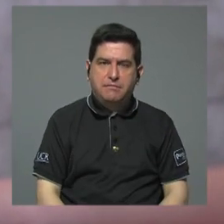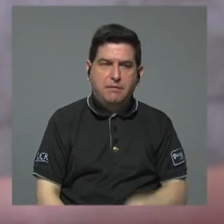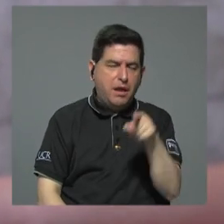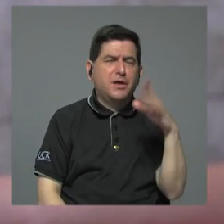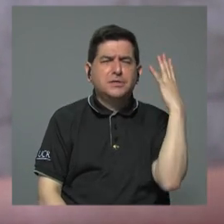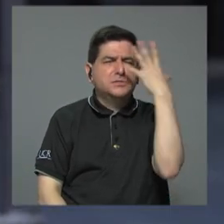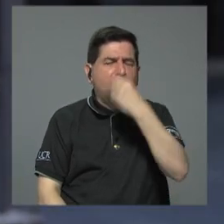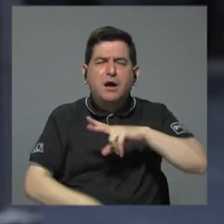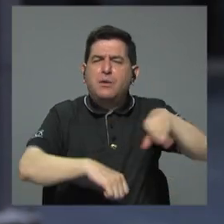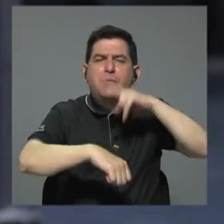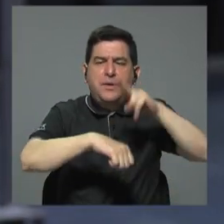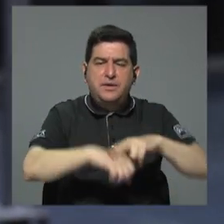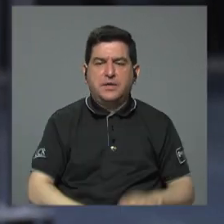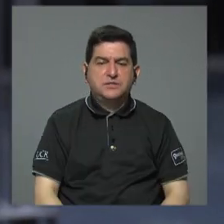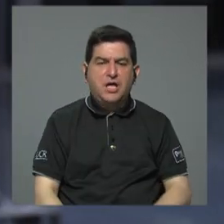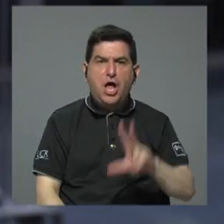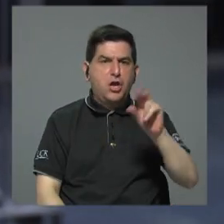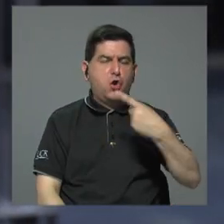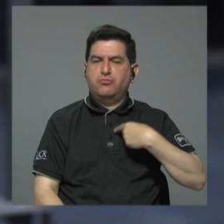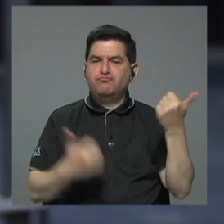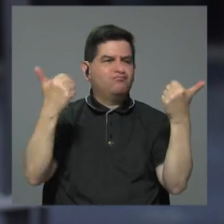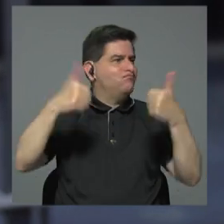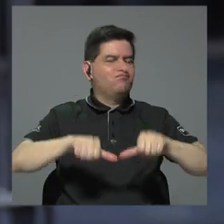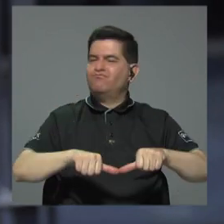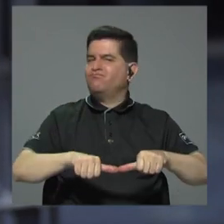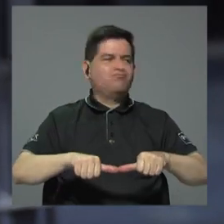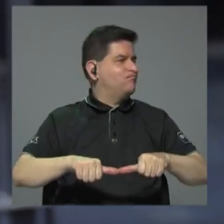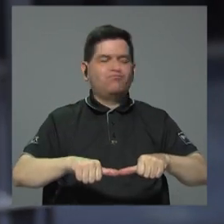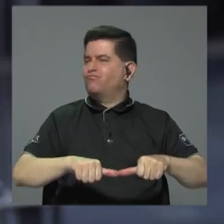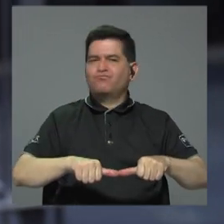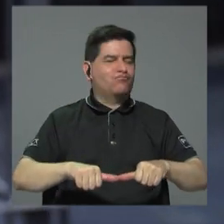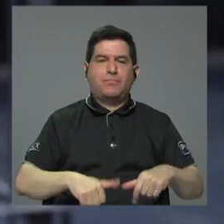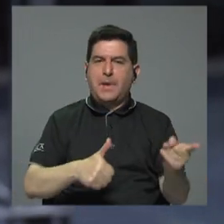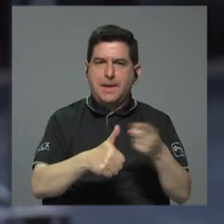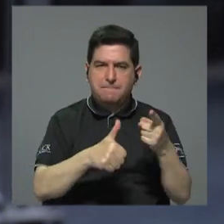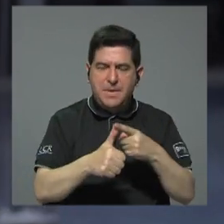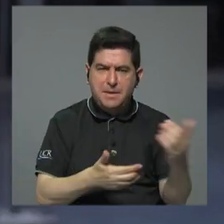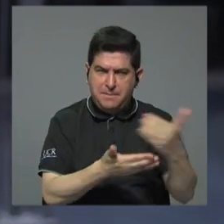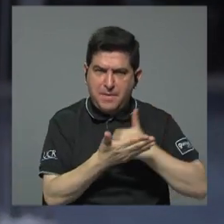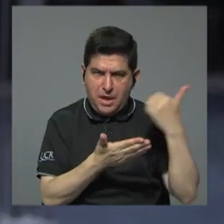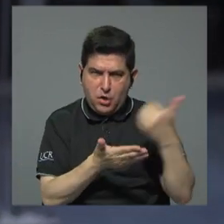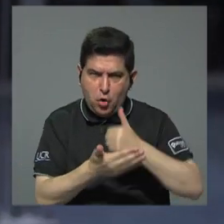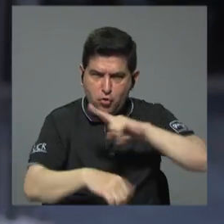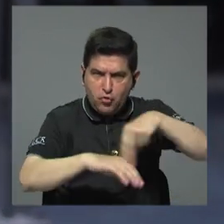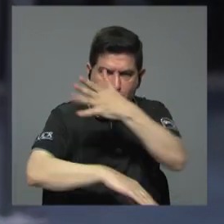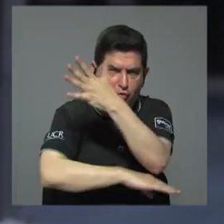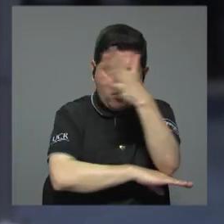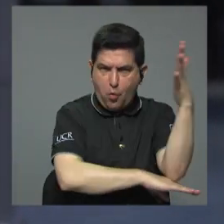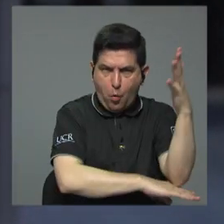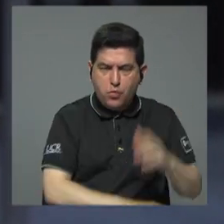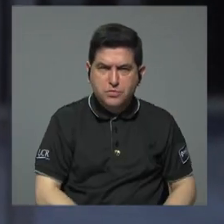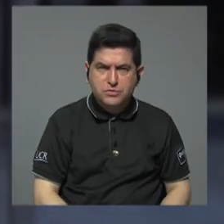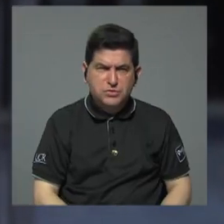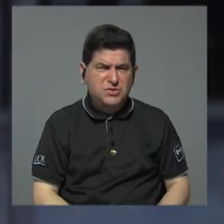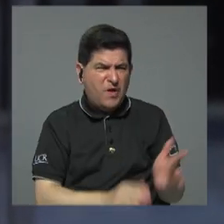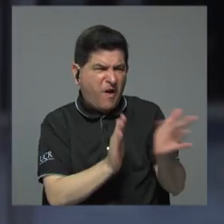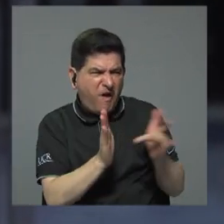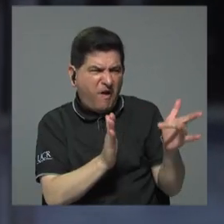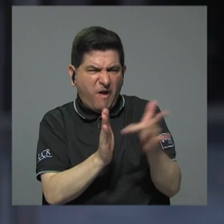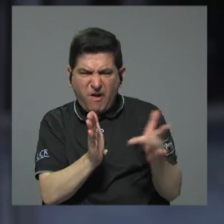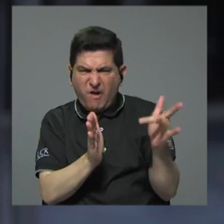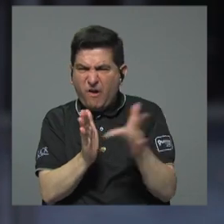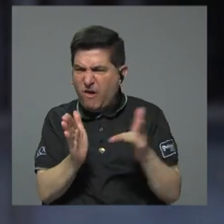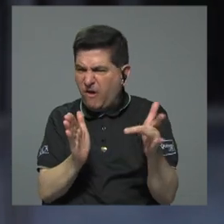una belleza natural. Bueno, no estoy de acuerdo porque primero que los recursos naturales son explotados